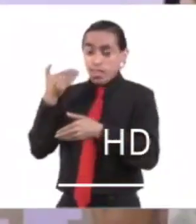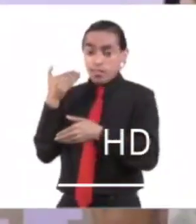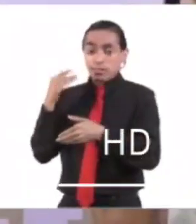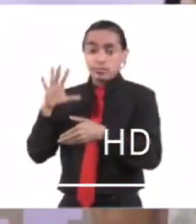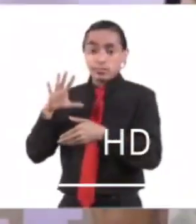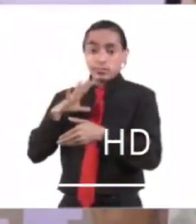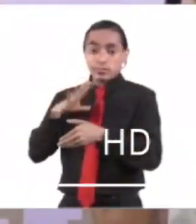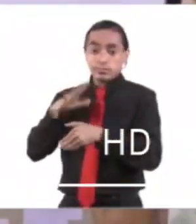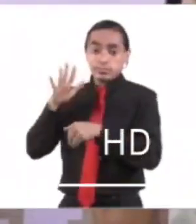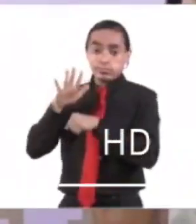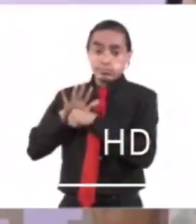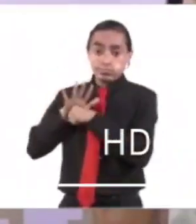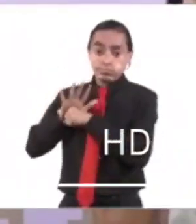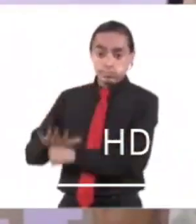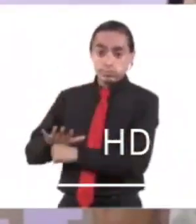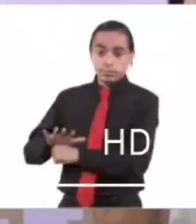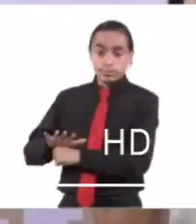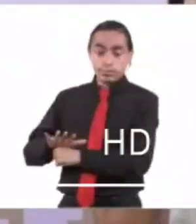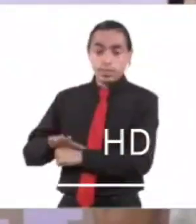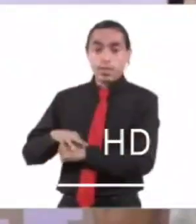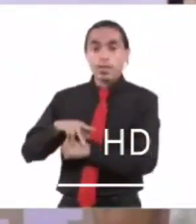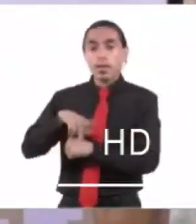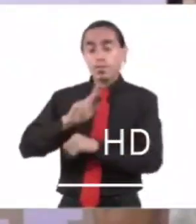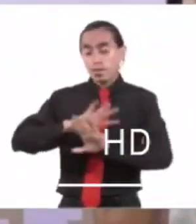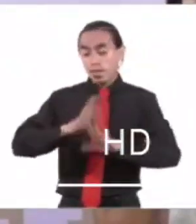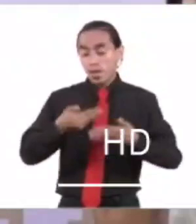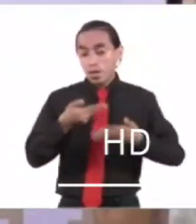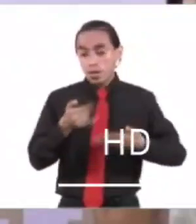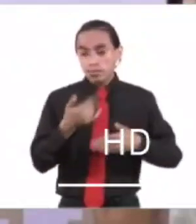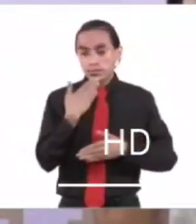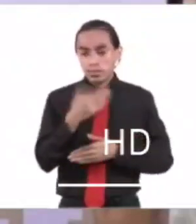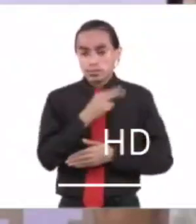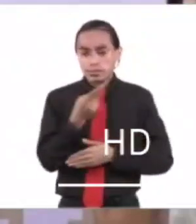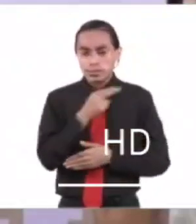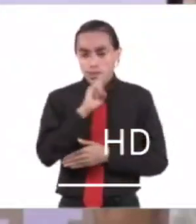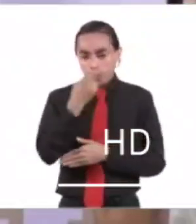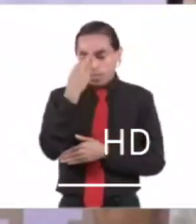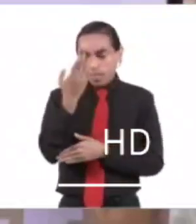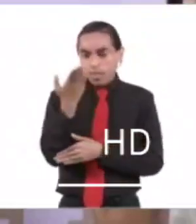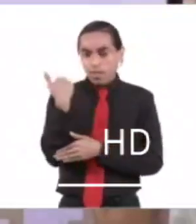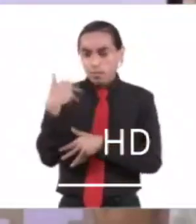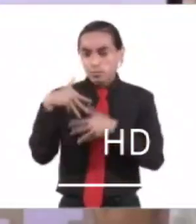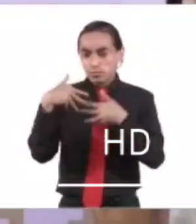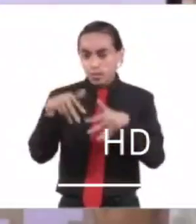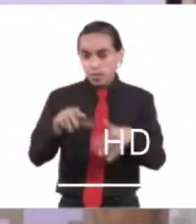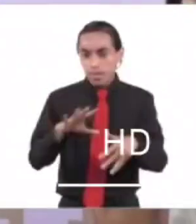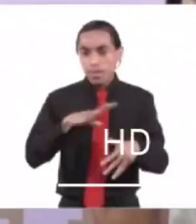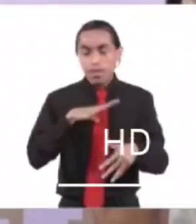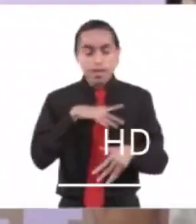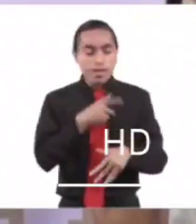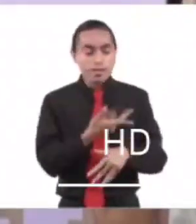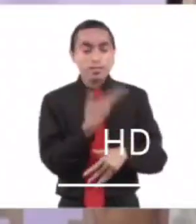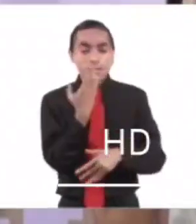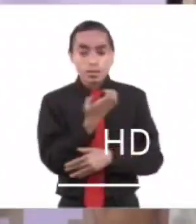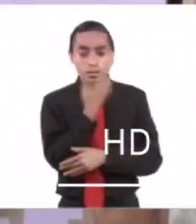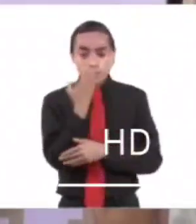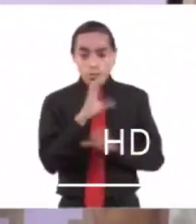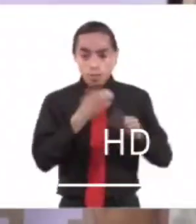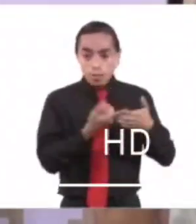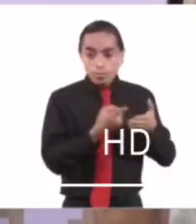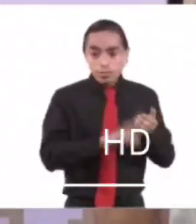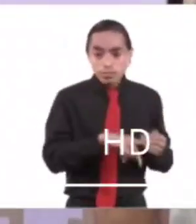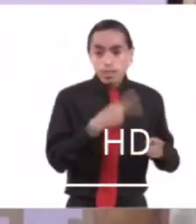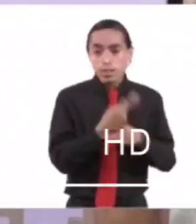pasado. Aquí, de lo que se hacía del movimiento urbano popular, las escuelas comunitarias, de las